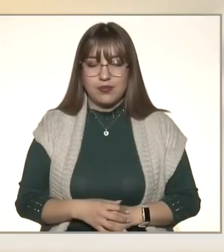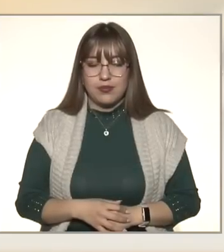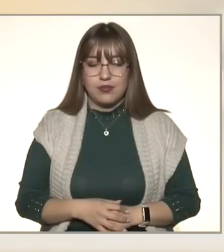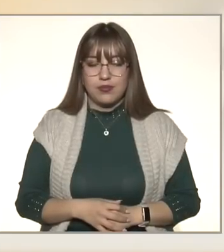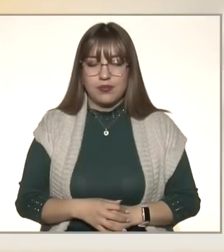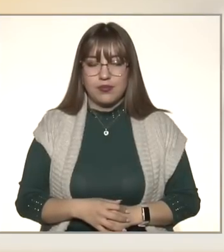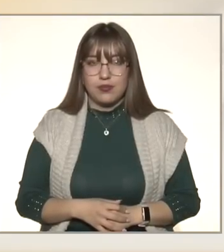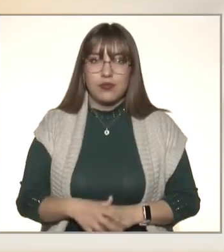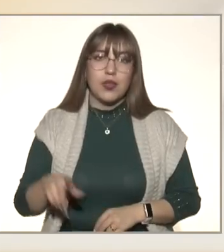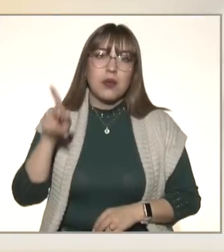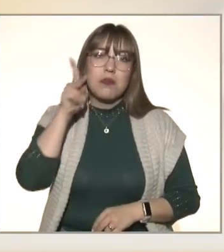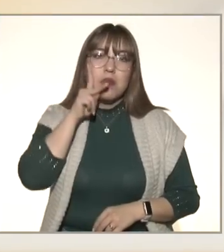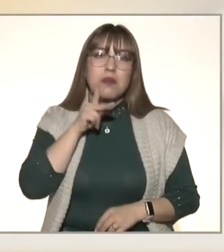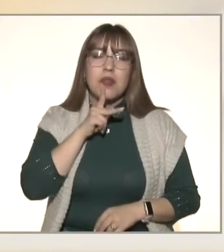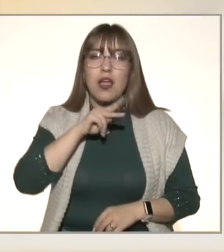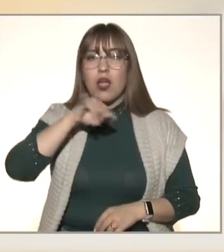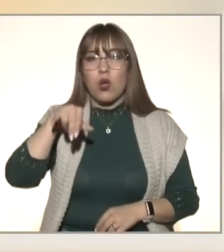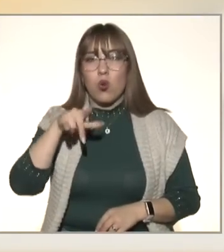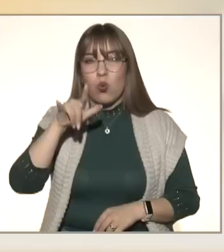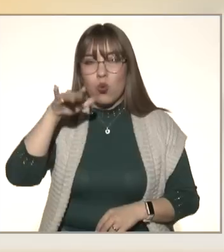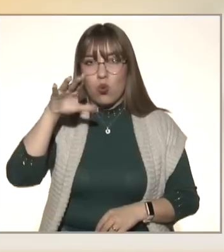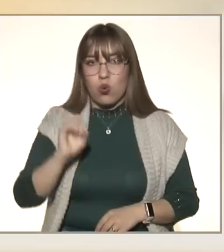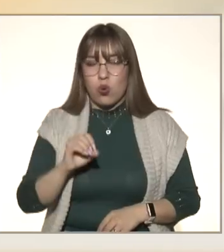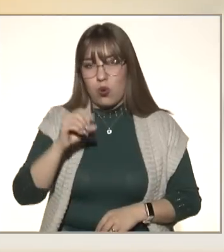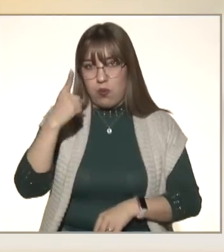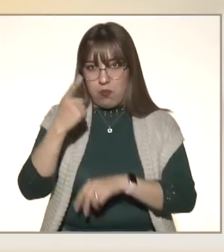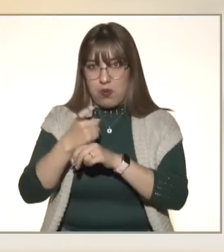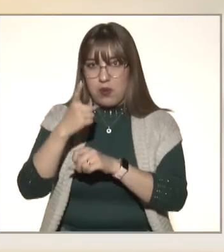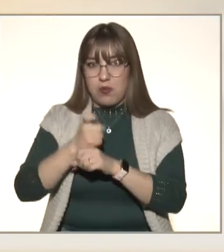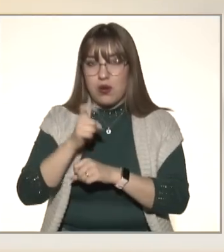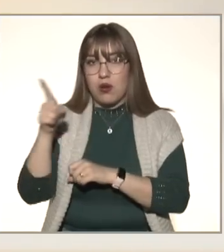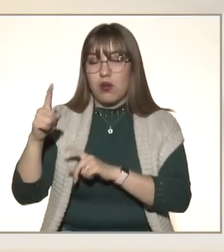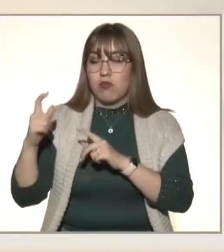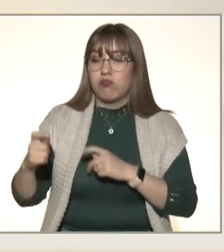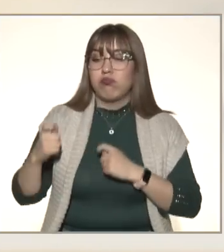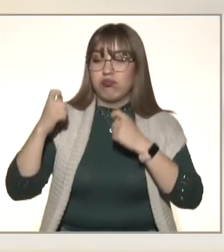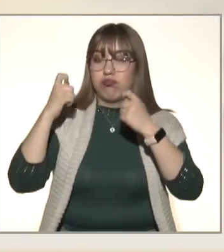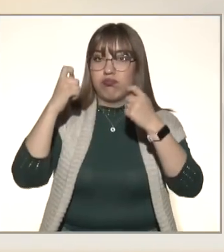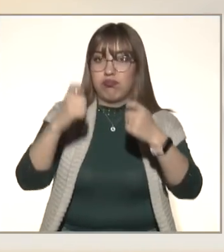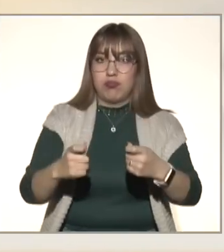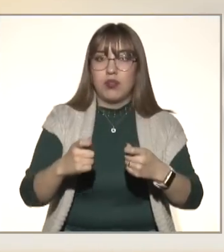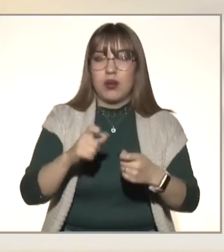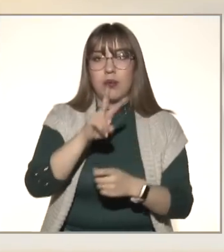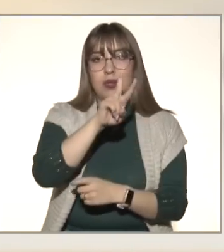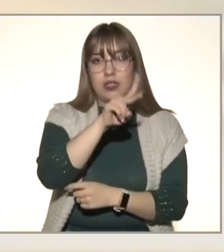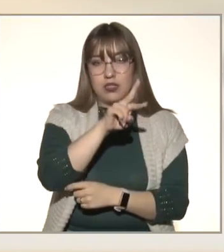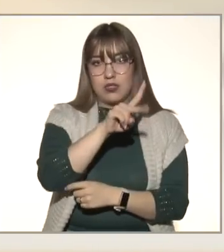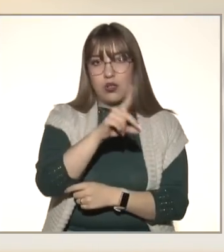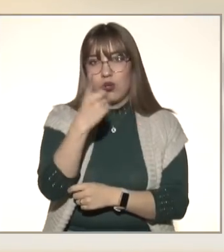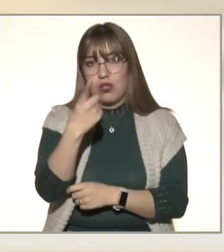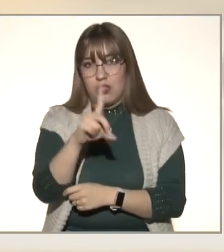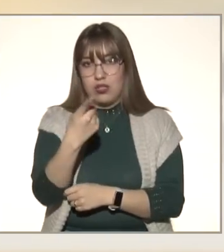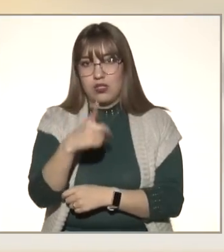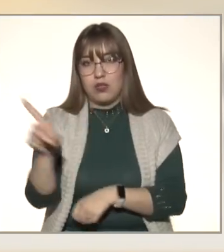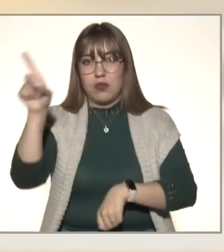Fue el Papa Julio I quien declaró el natalicio de Cristo el 25 de diciembre,